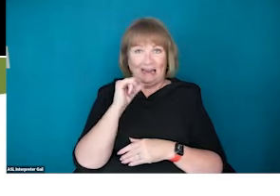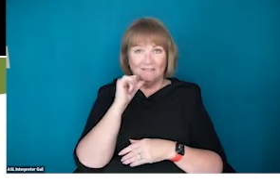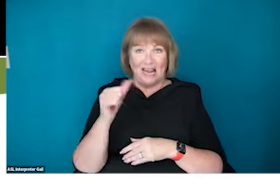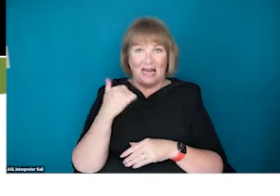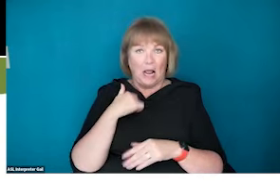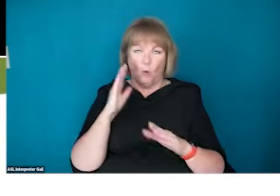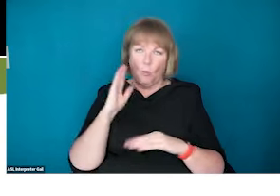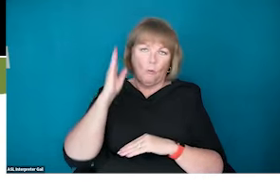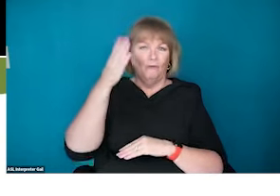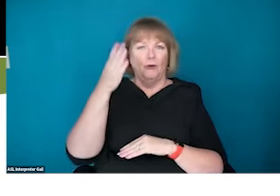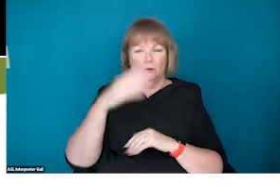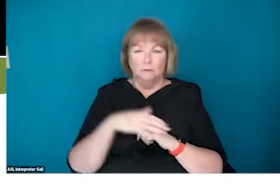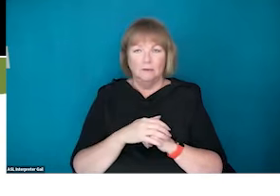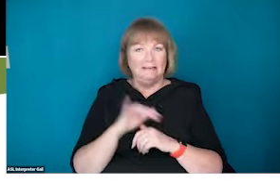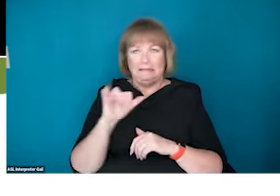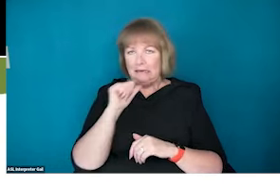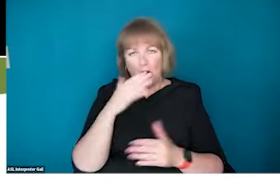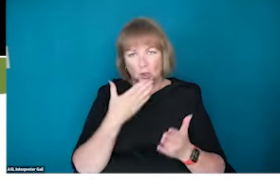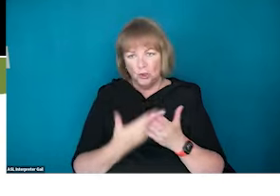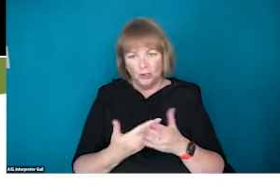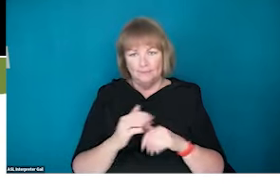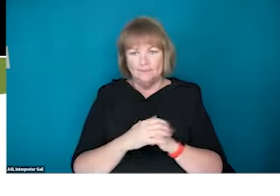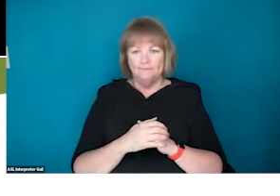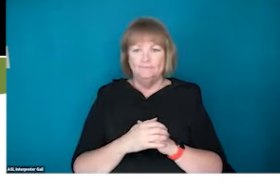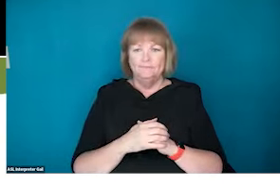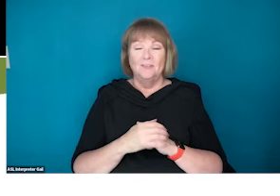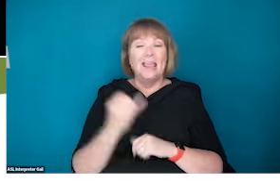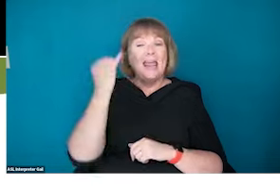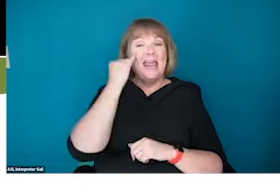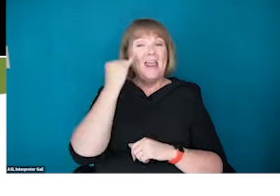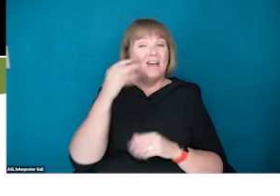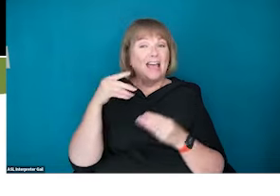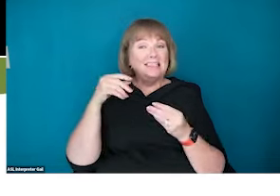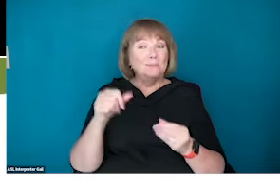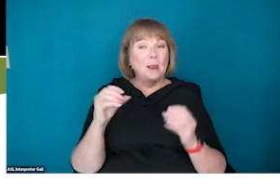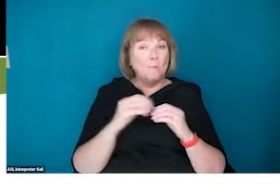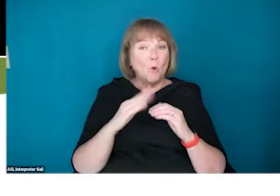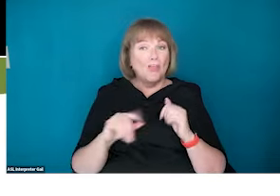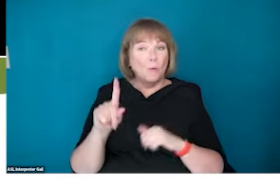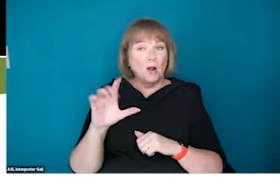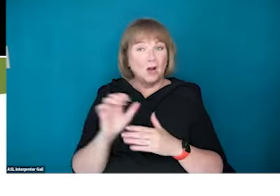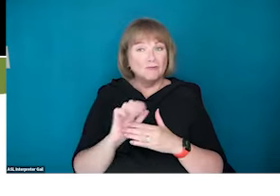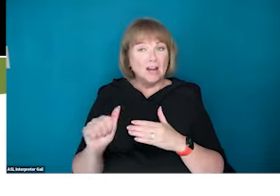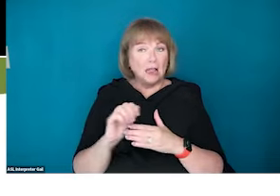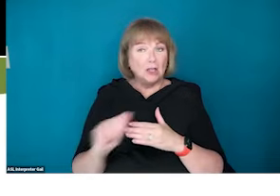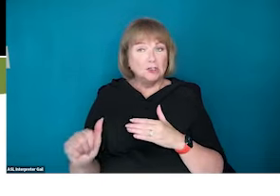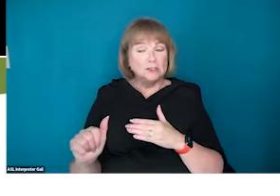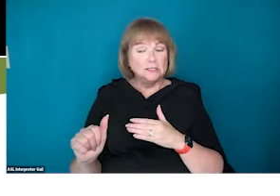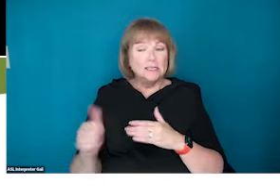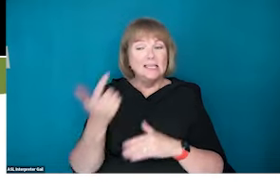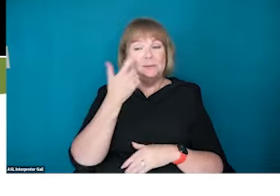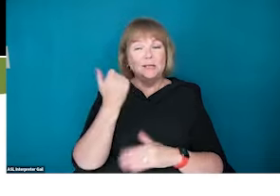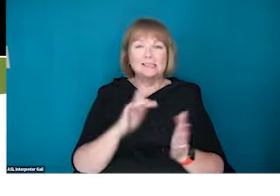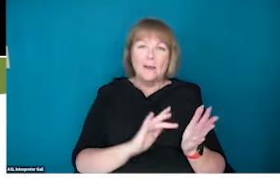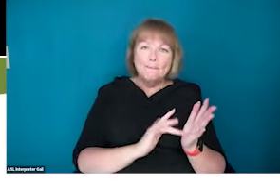eso, es porque usualmente es para un gasto médico o porque estoy viajando. Entonces, usted también tiene notificaciones